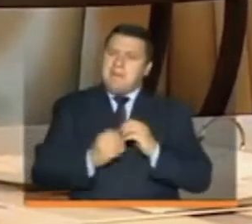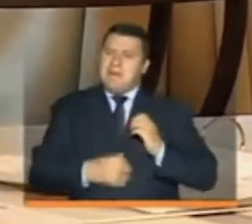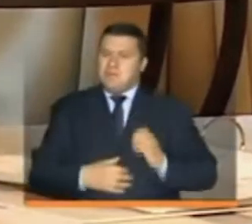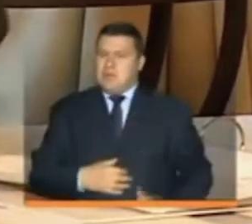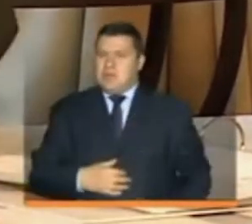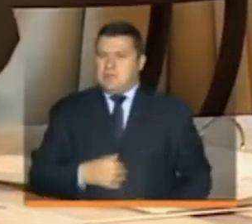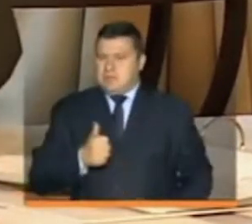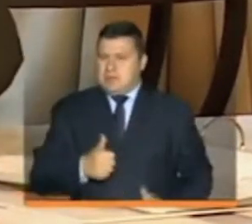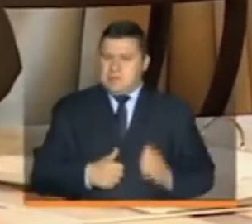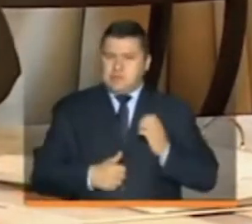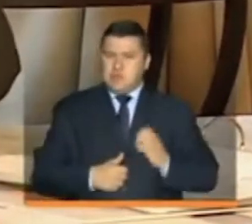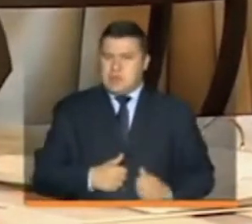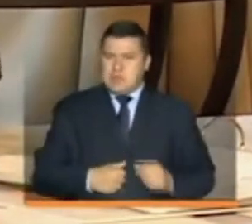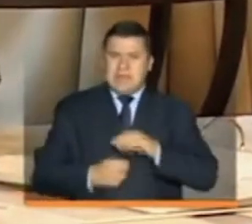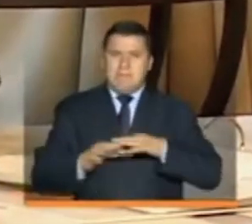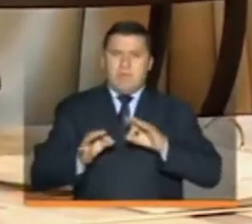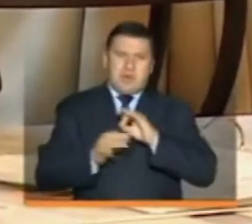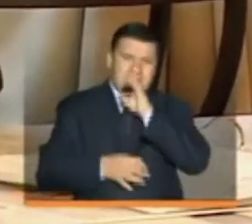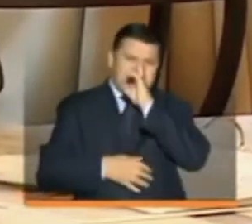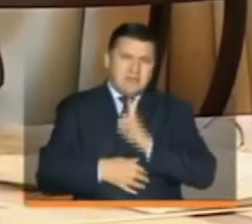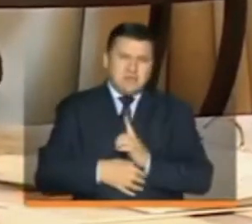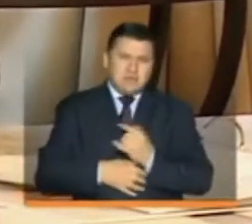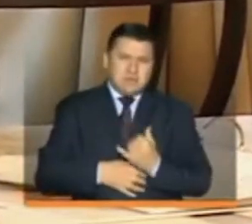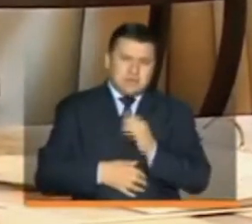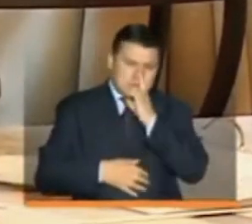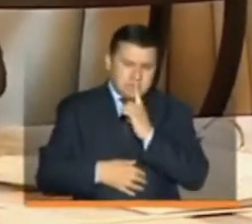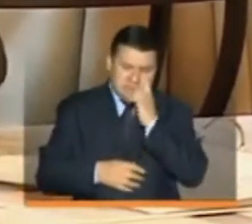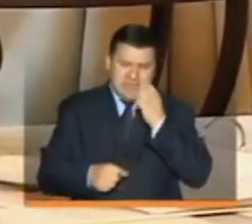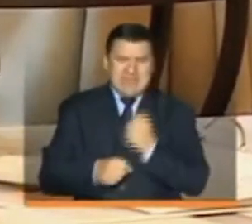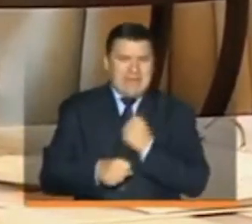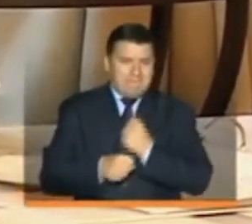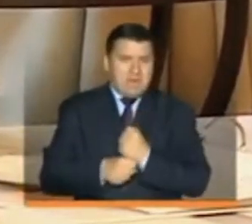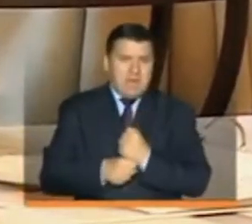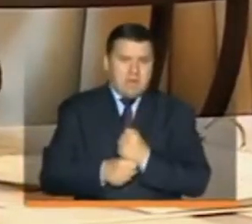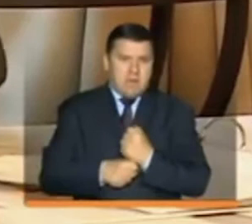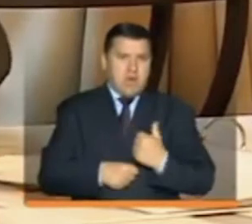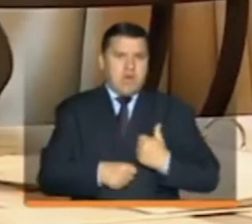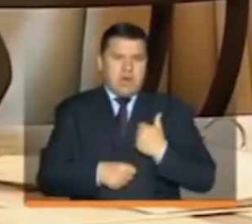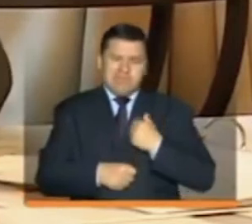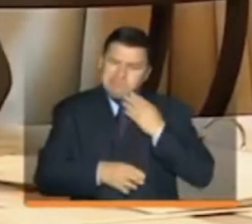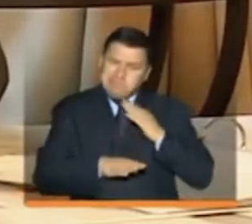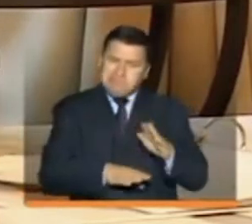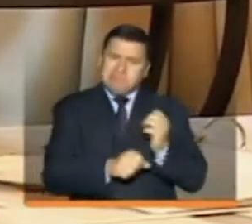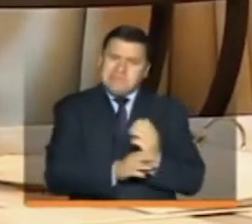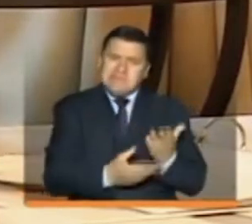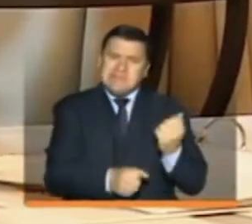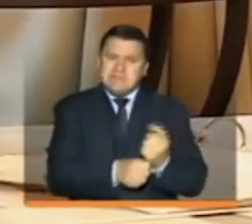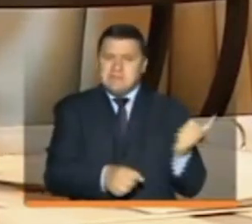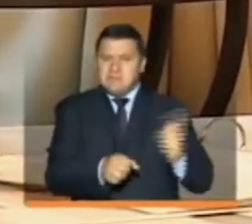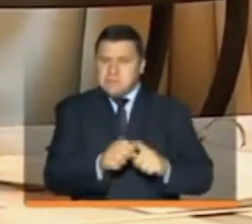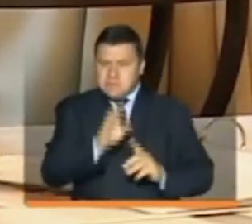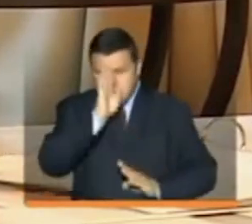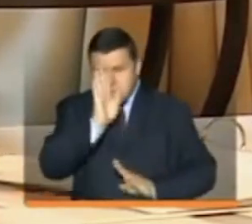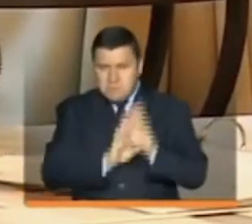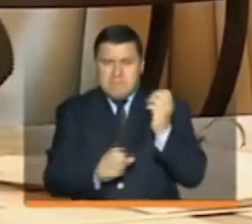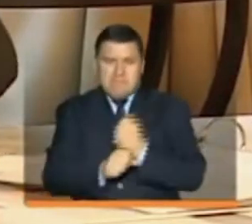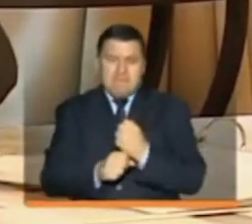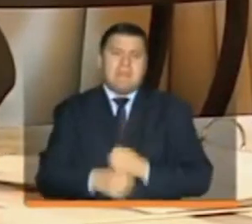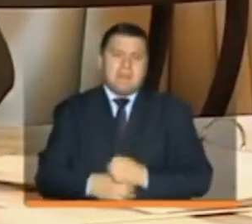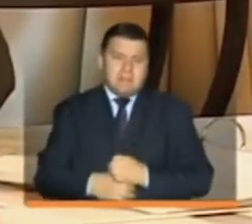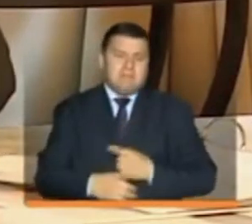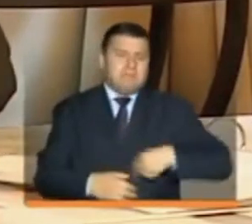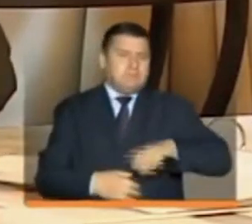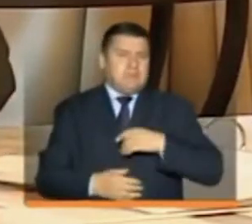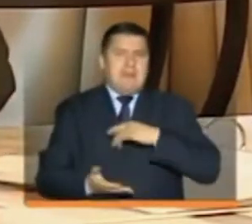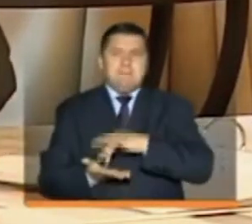ciudadana. Por eso las decisiones en el día de hoy en trabajos con los jóvenes, en su empleabilidad, en el emprendimiento, por